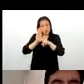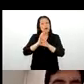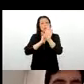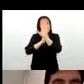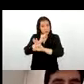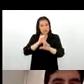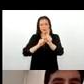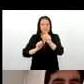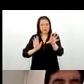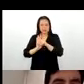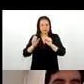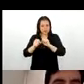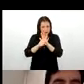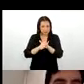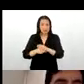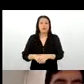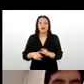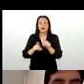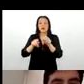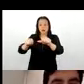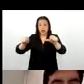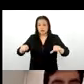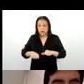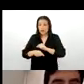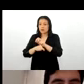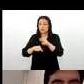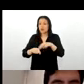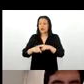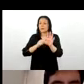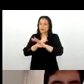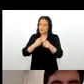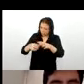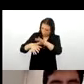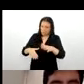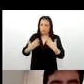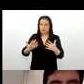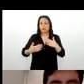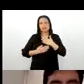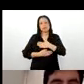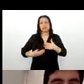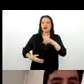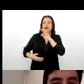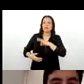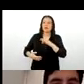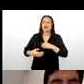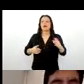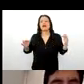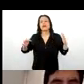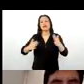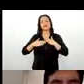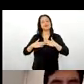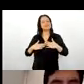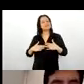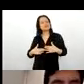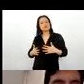bioseguridad, y las áreas protegidas están ahí para el disfrute, para el aprovechamiento, para relajarnos, ¿no?